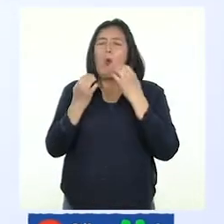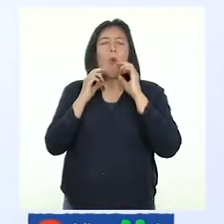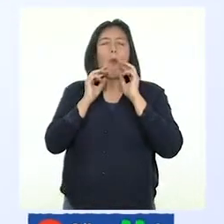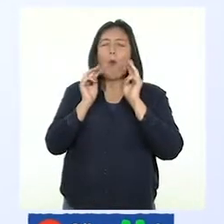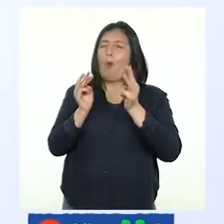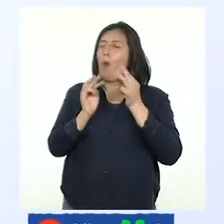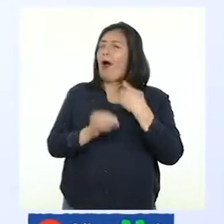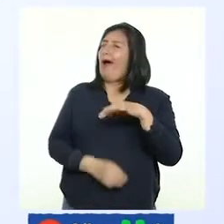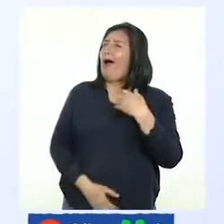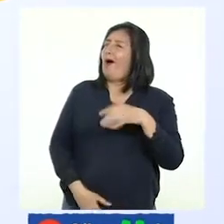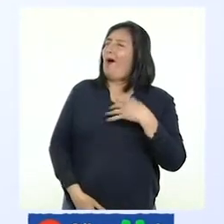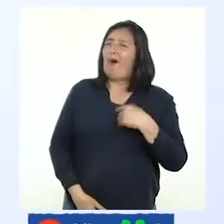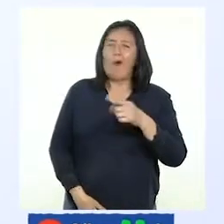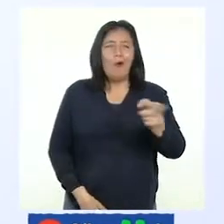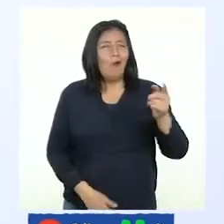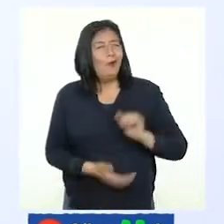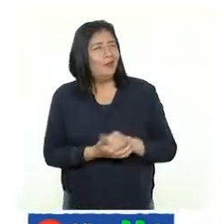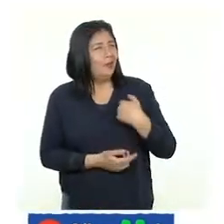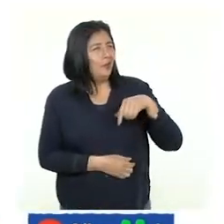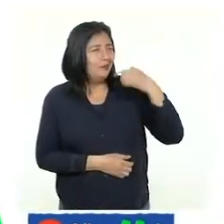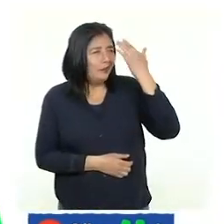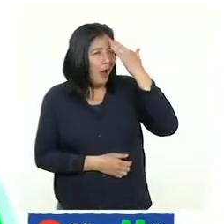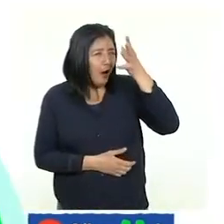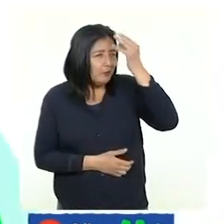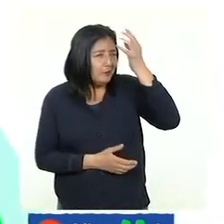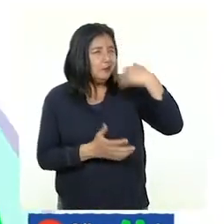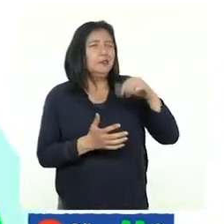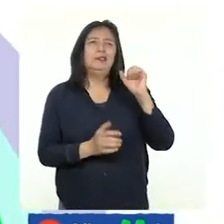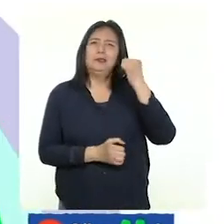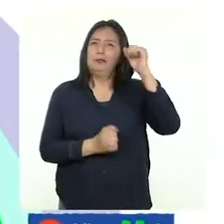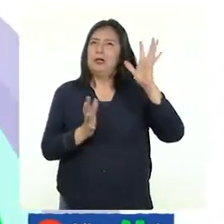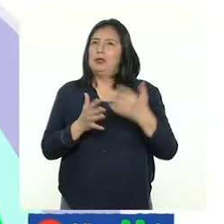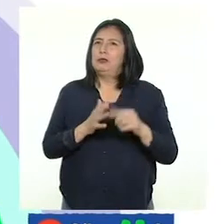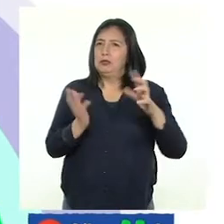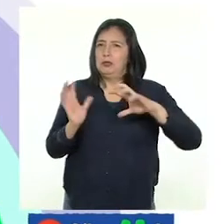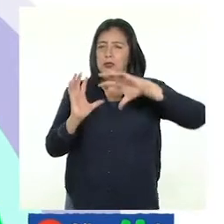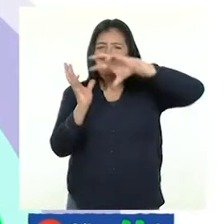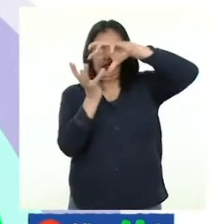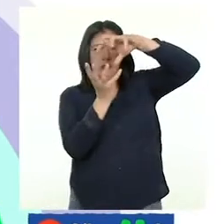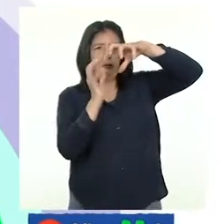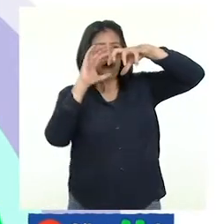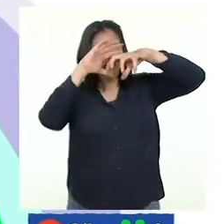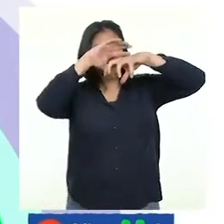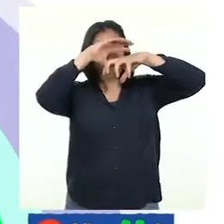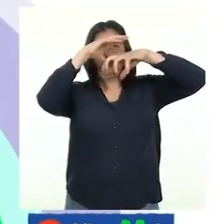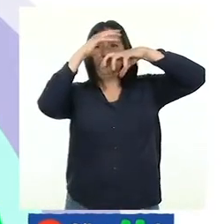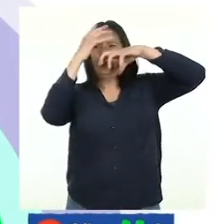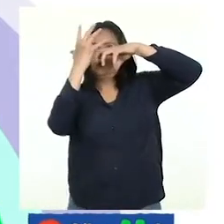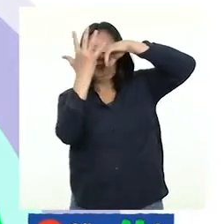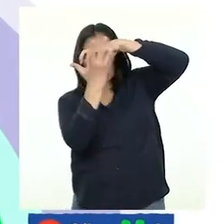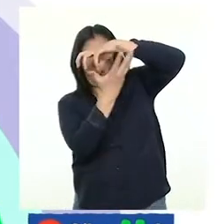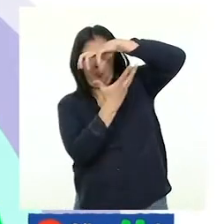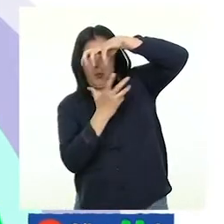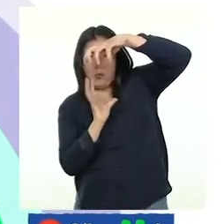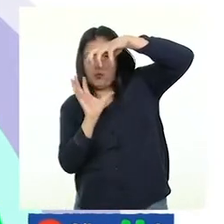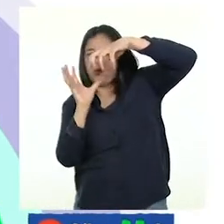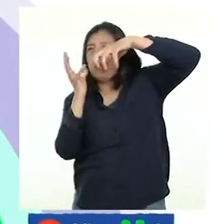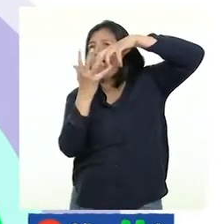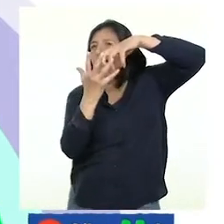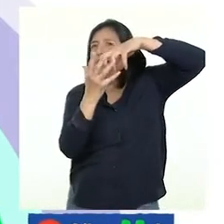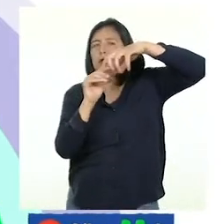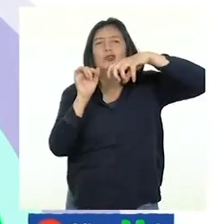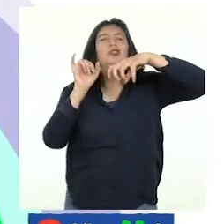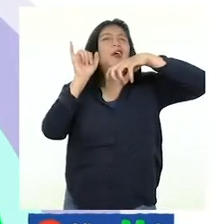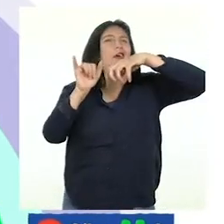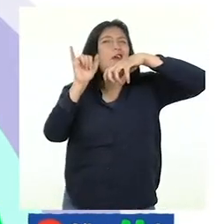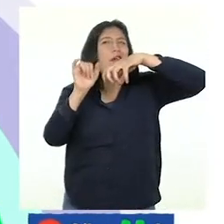¡Wow! ¡Qué grandes descubrimientos, Viajerito! Nuestra atmósfera o la capa de aire que rodea al planeta no es